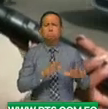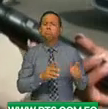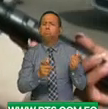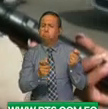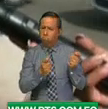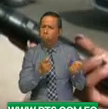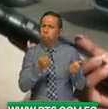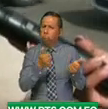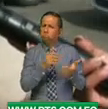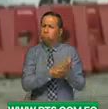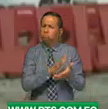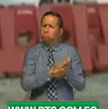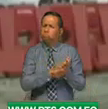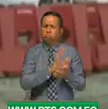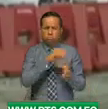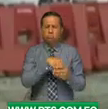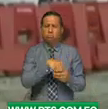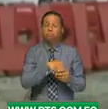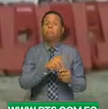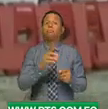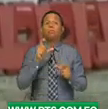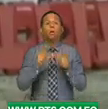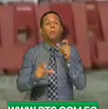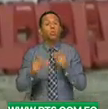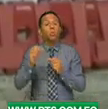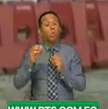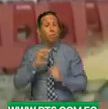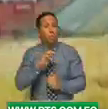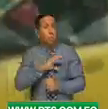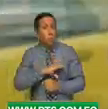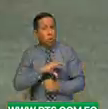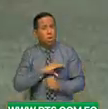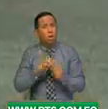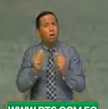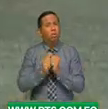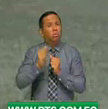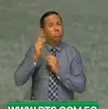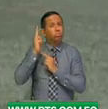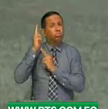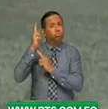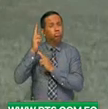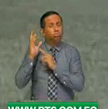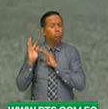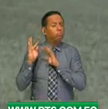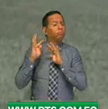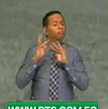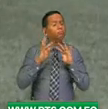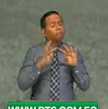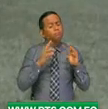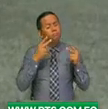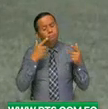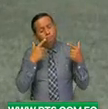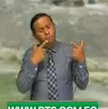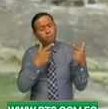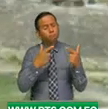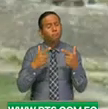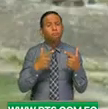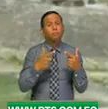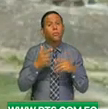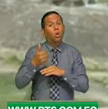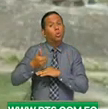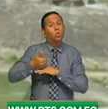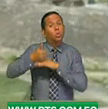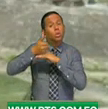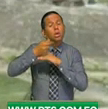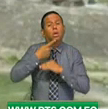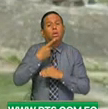controlada totalmente la situación acá. Personal policial y militar llegó para resguardar la zona, así también familiares. Dicen las autoridades que